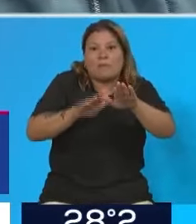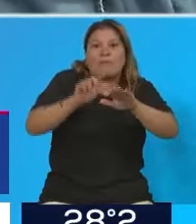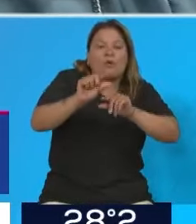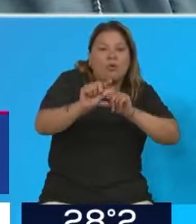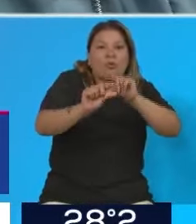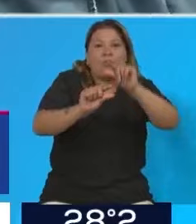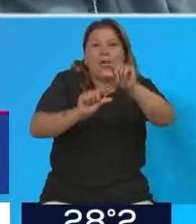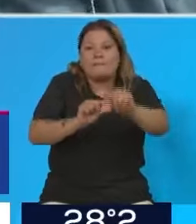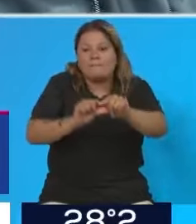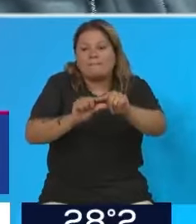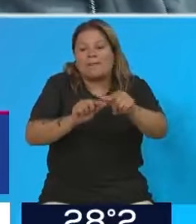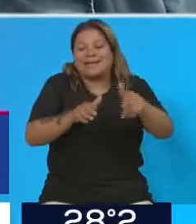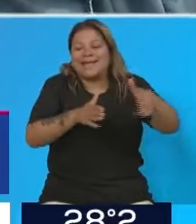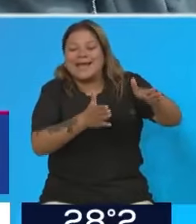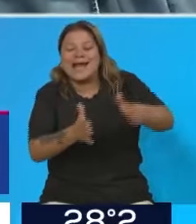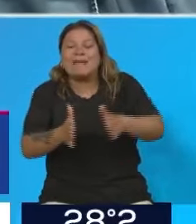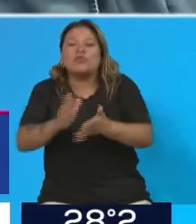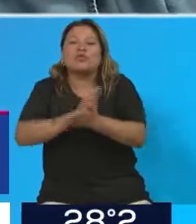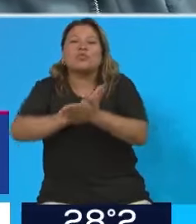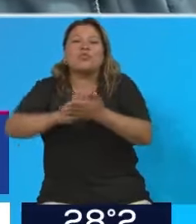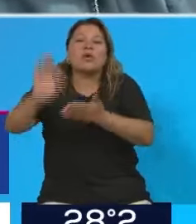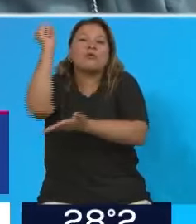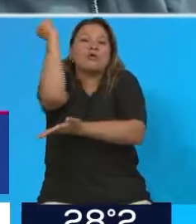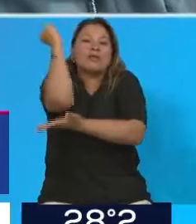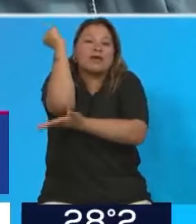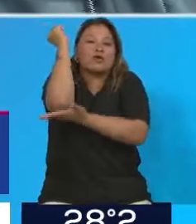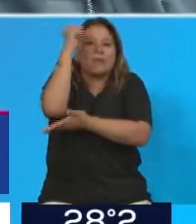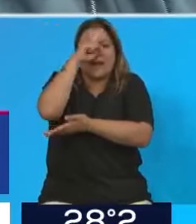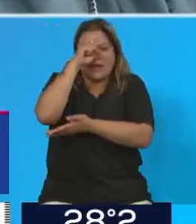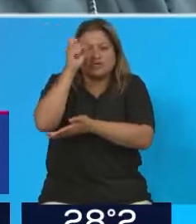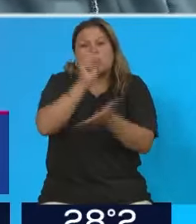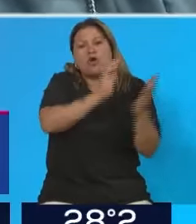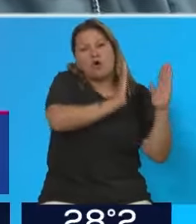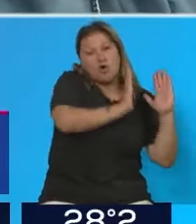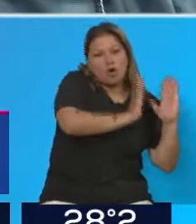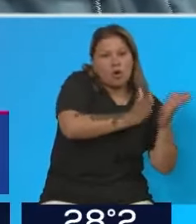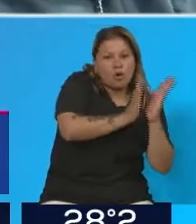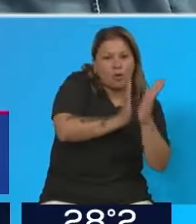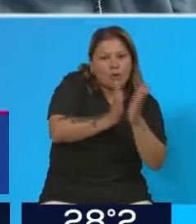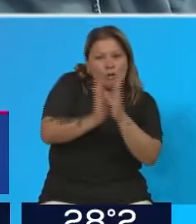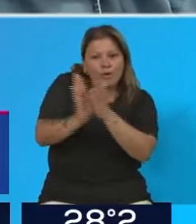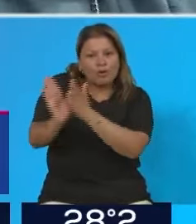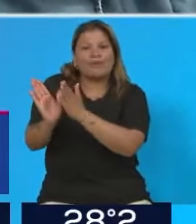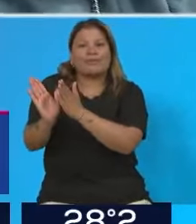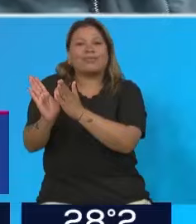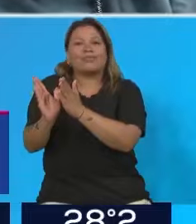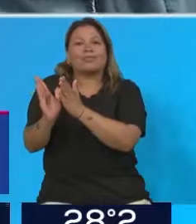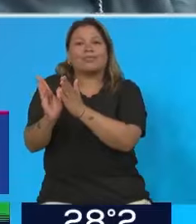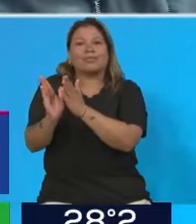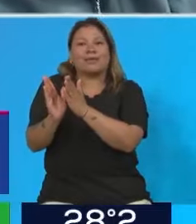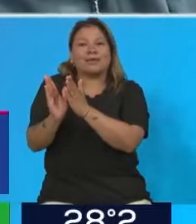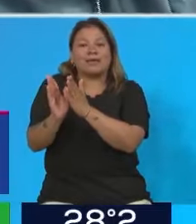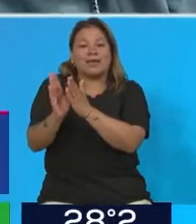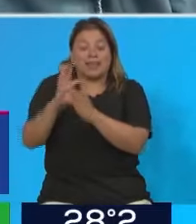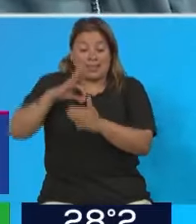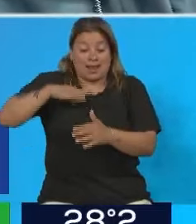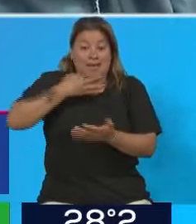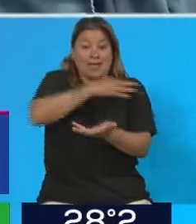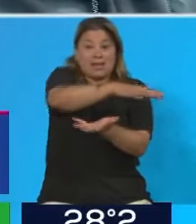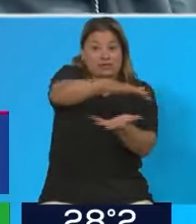este camino de ordenamiento de la economía nacional de lo que significa la vida económica de nuestro